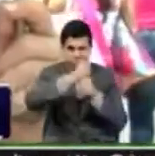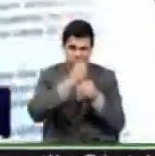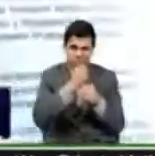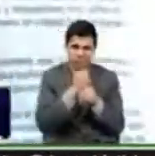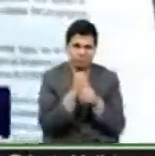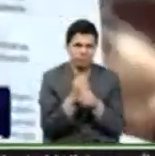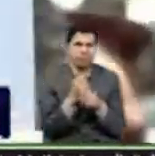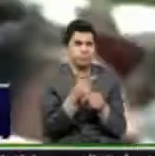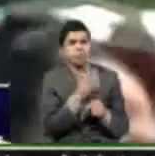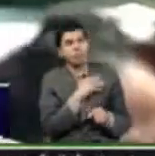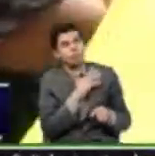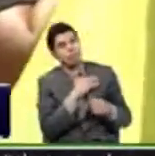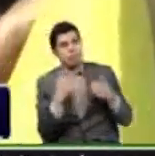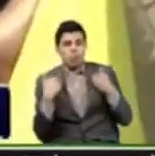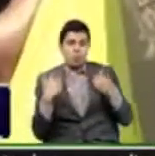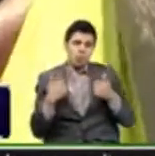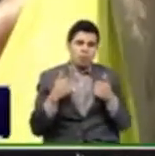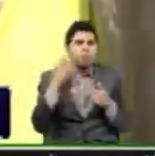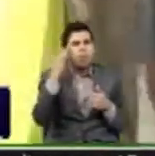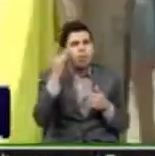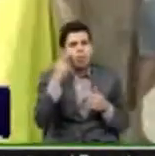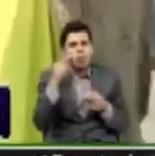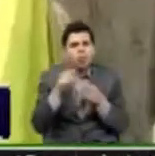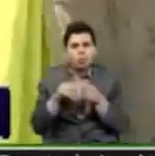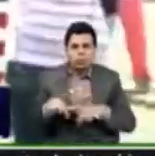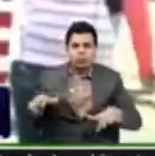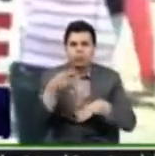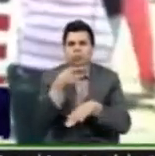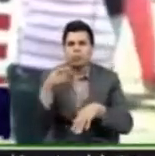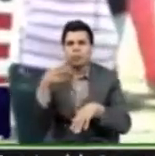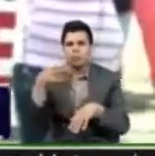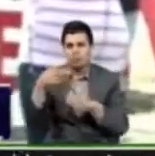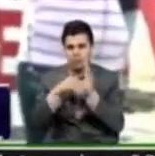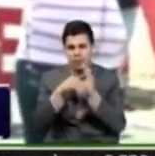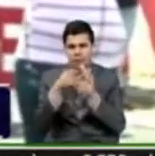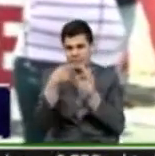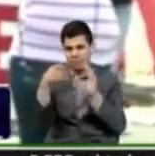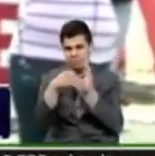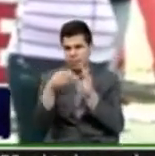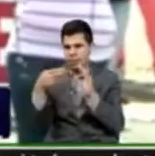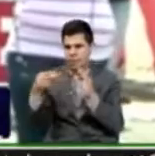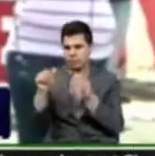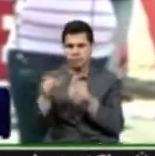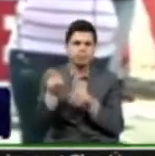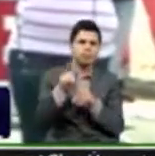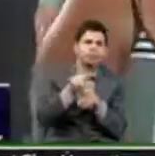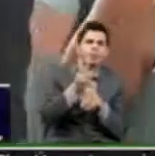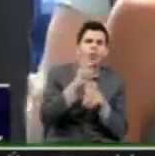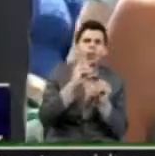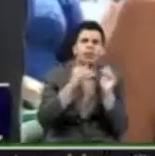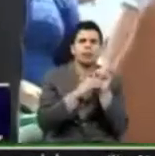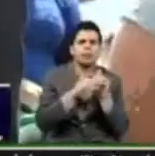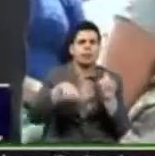momentos ellos están tratando de proteger solo 100.000 hectáreas. Eso quiere decir que 40.000 y pico de hectáreas del